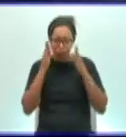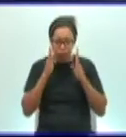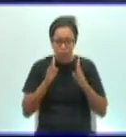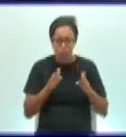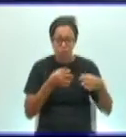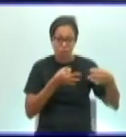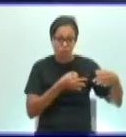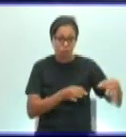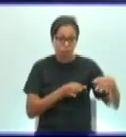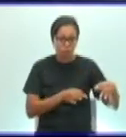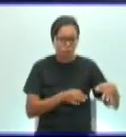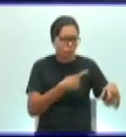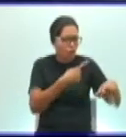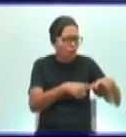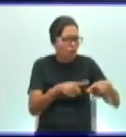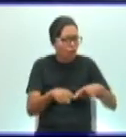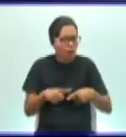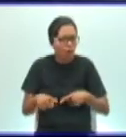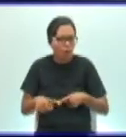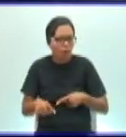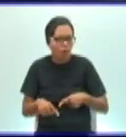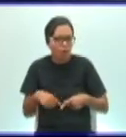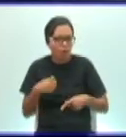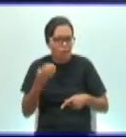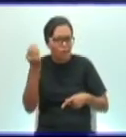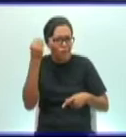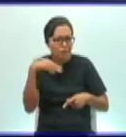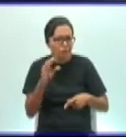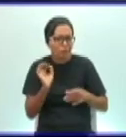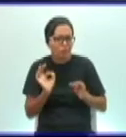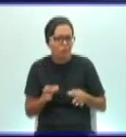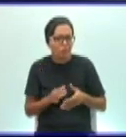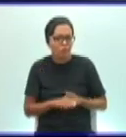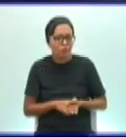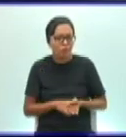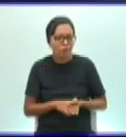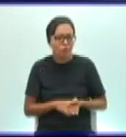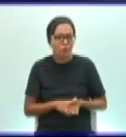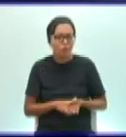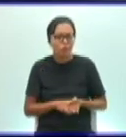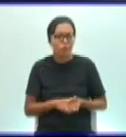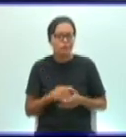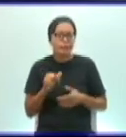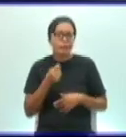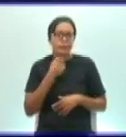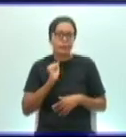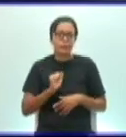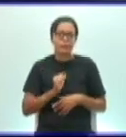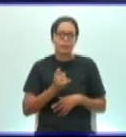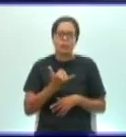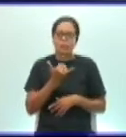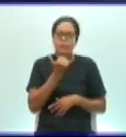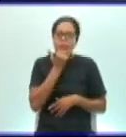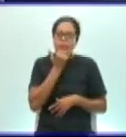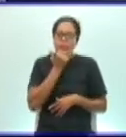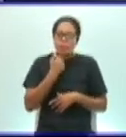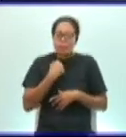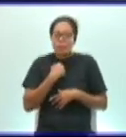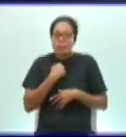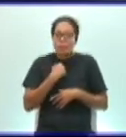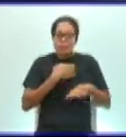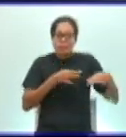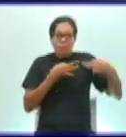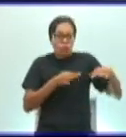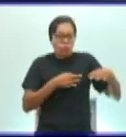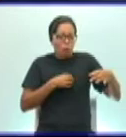yo no puedo perder para llegar a una valoración de ese documento. A veces tenemos un error y queremos aprendernos de memoria el documento. No,